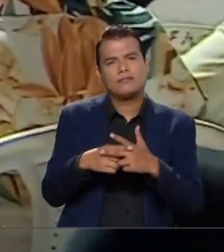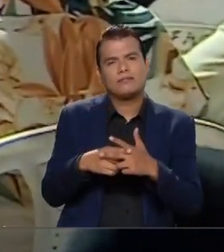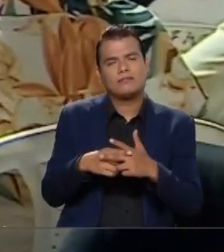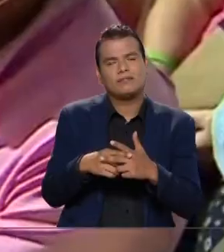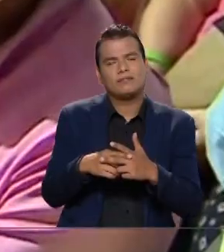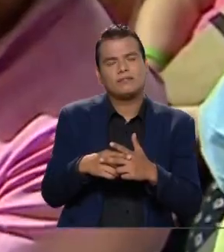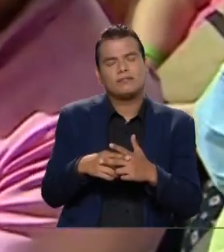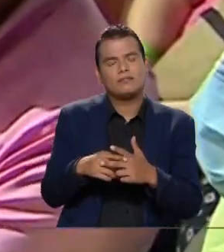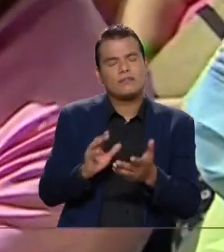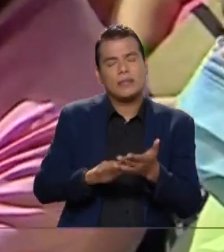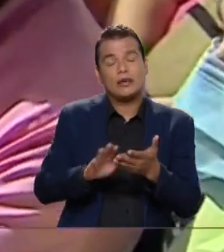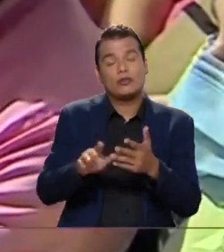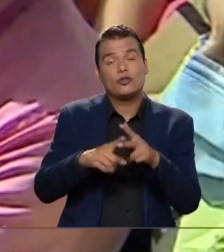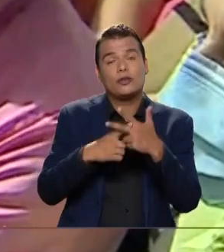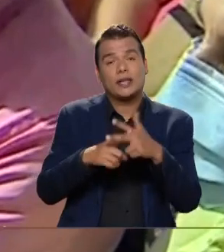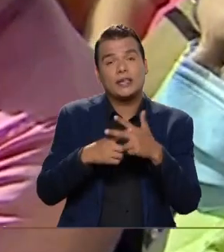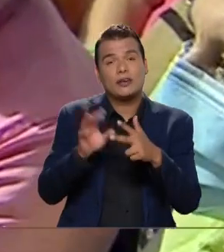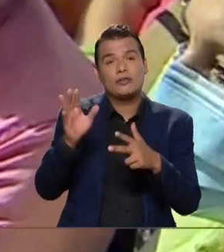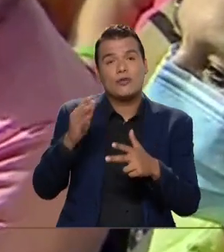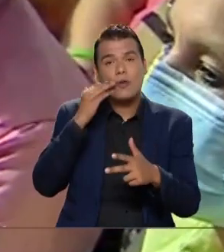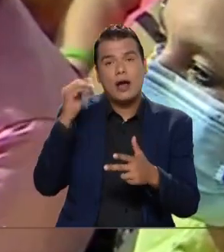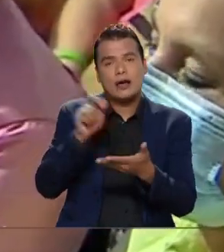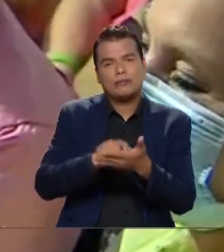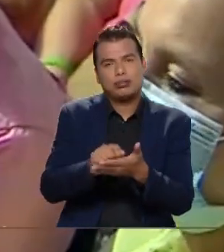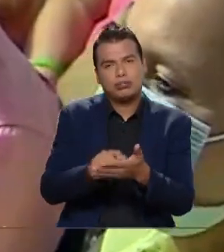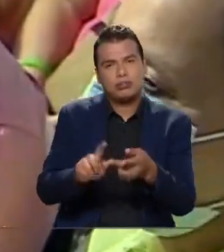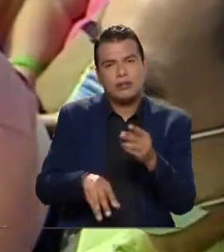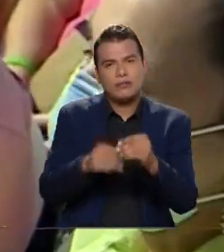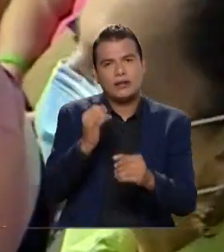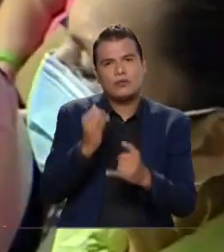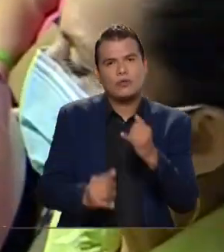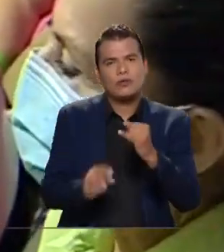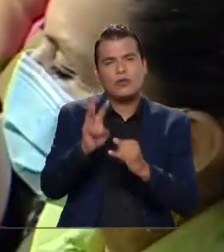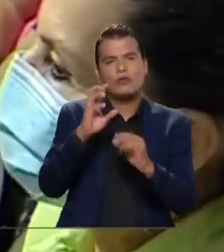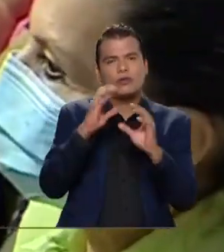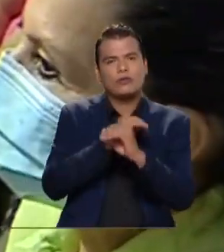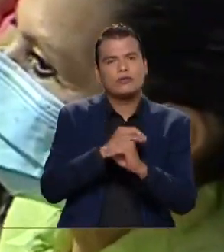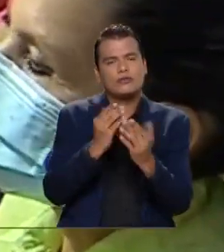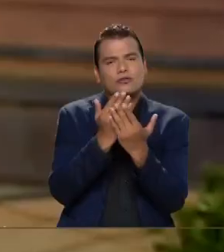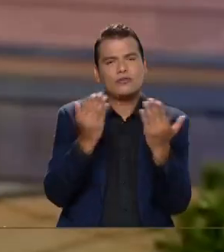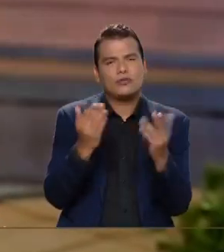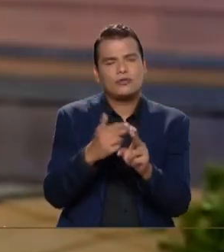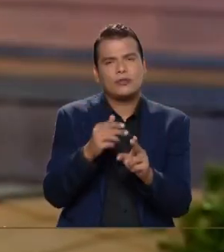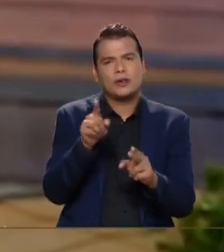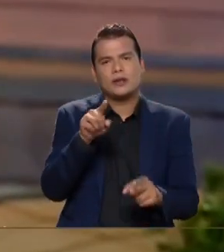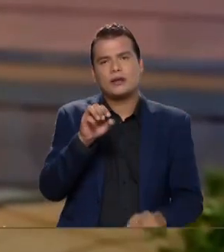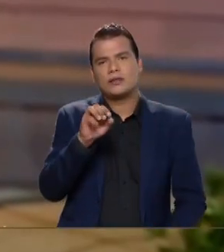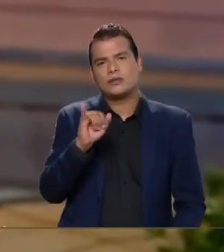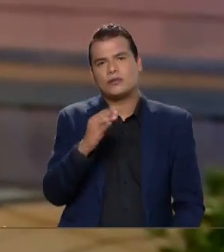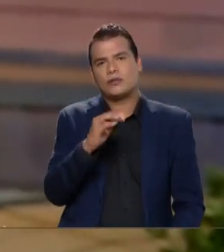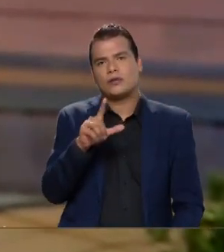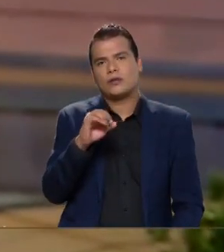Letras y cierra a las 8 de la noche con la exposición Soy Local, encuentro